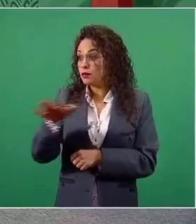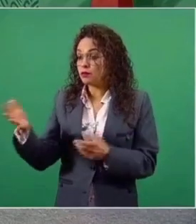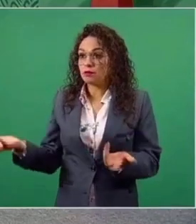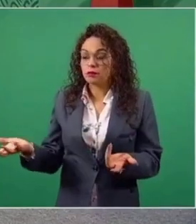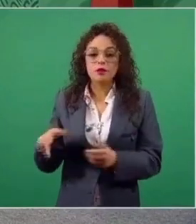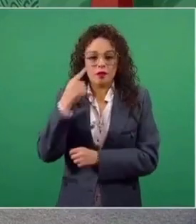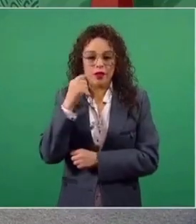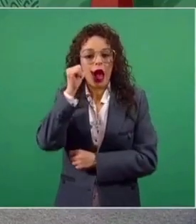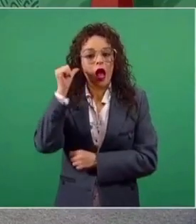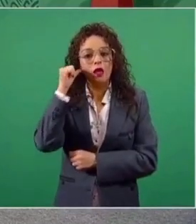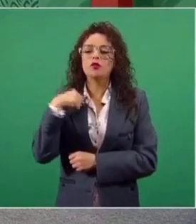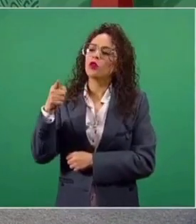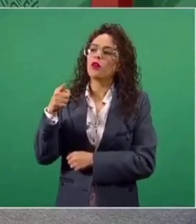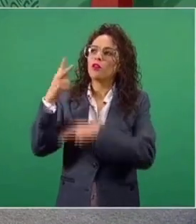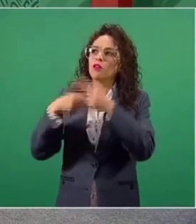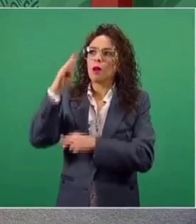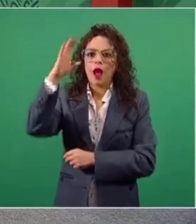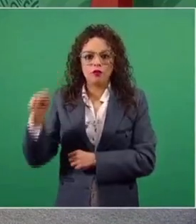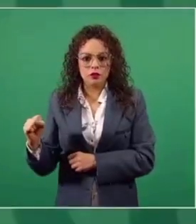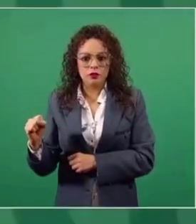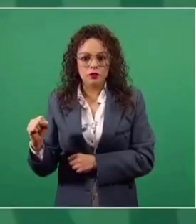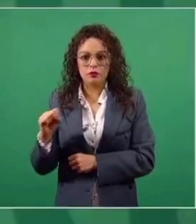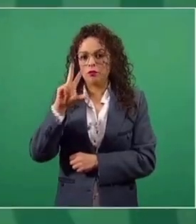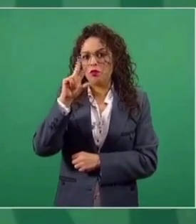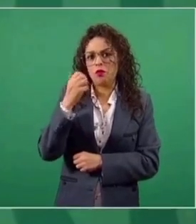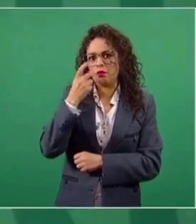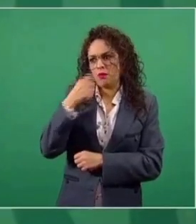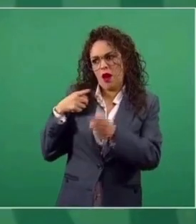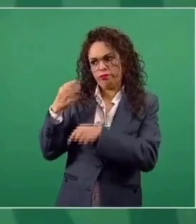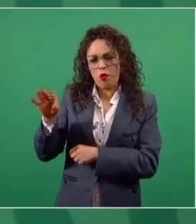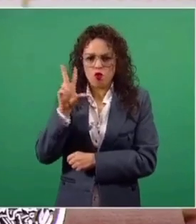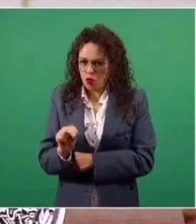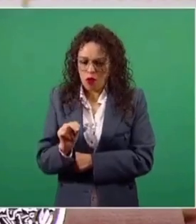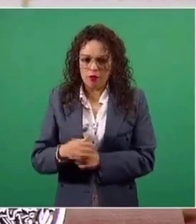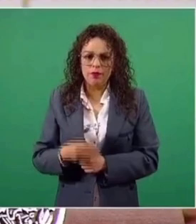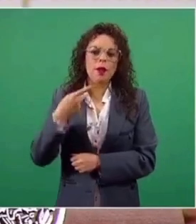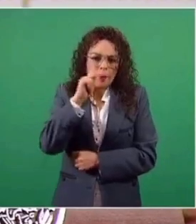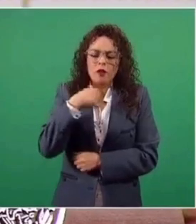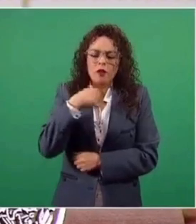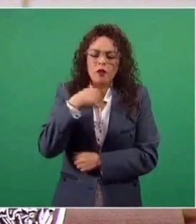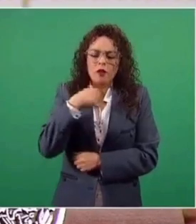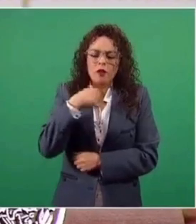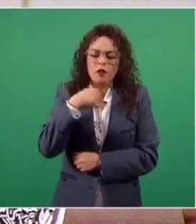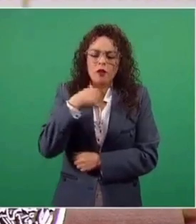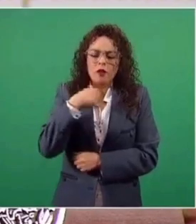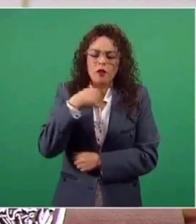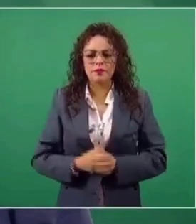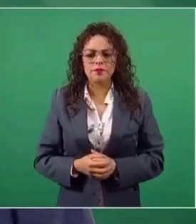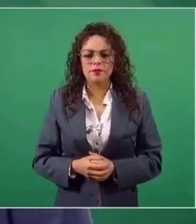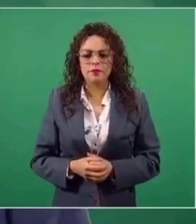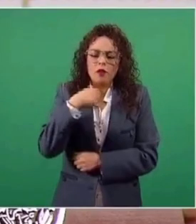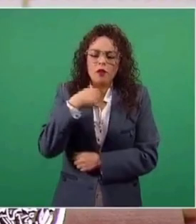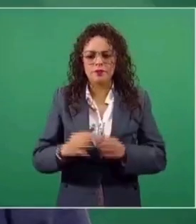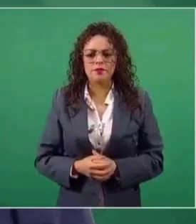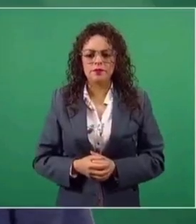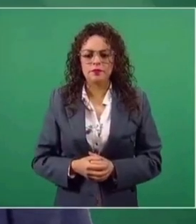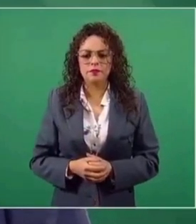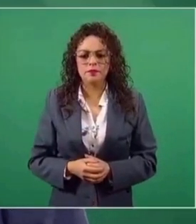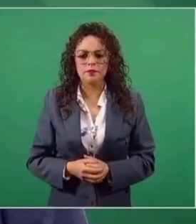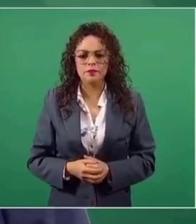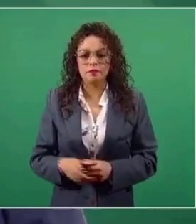Ayer hablaba yo en Baja California Sur y no es un asunto ofensivo, para nada. Pero les decía que es una oposición,